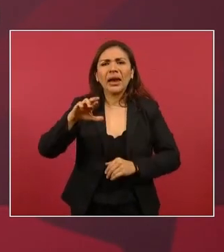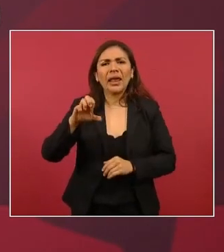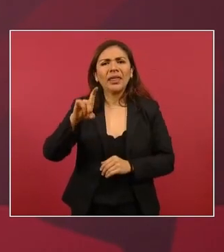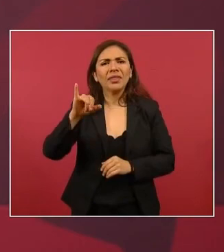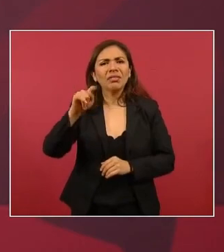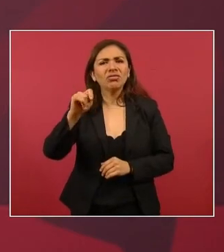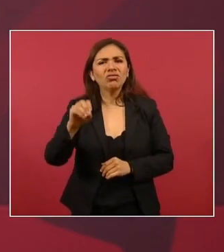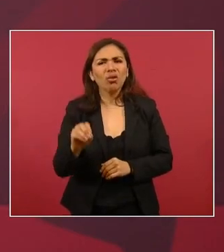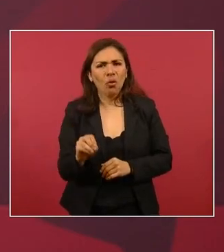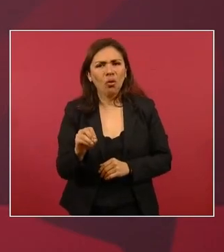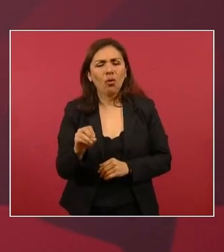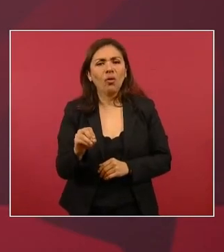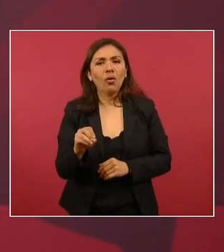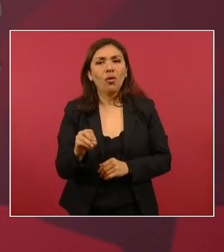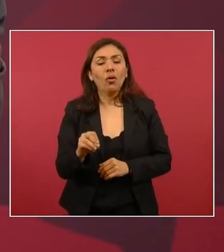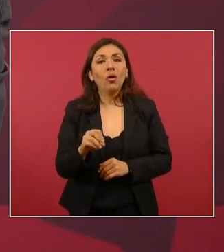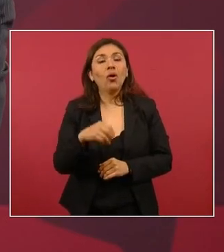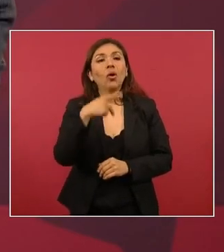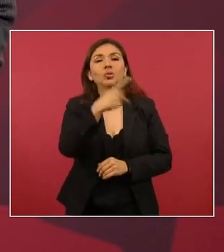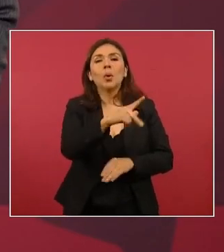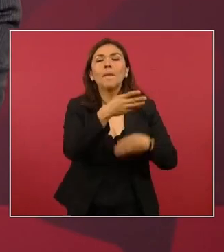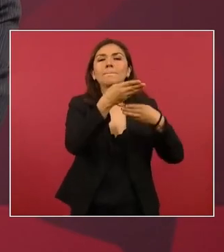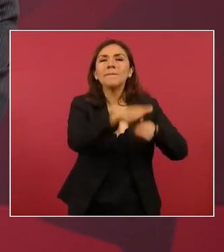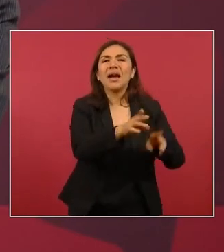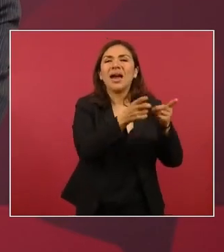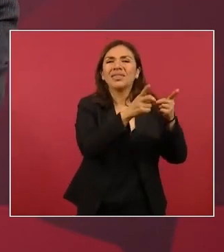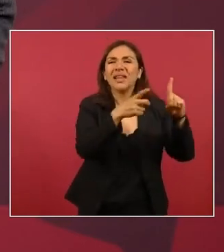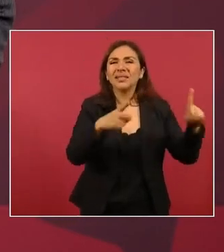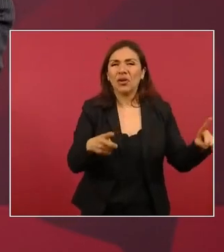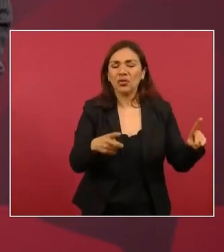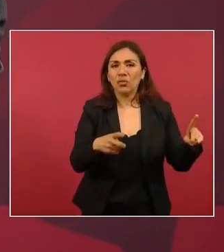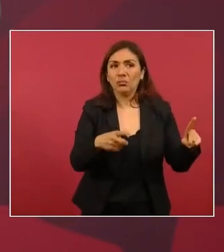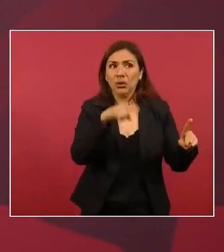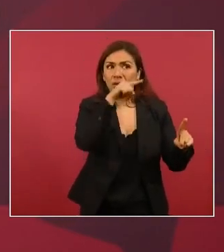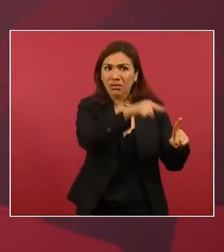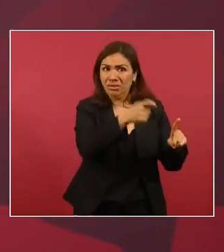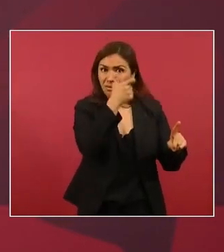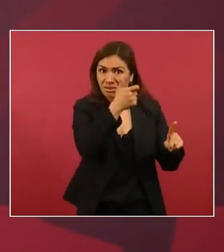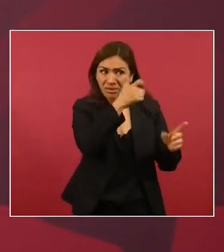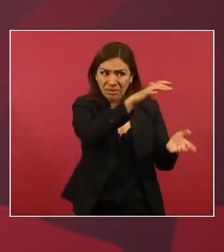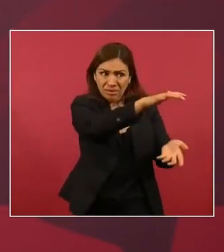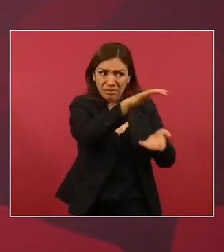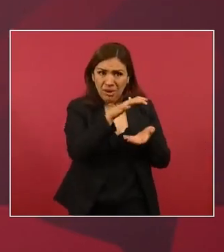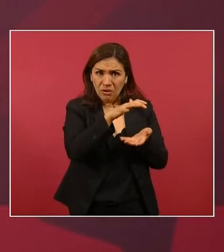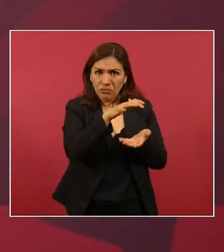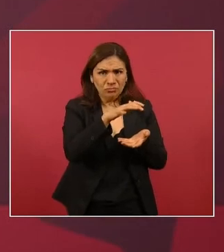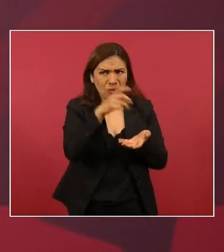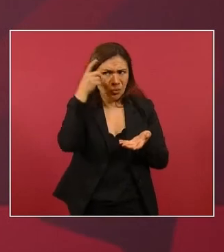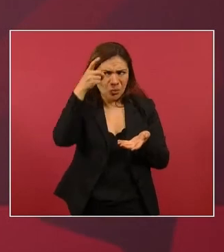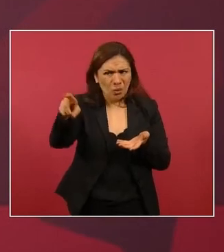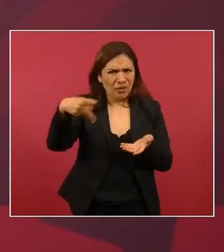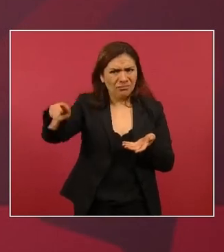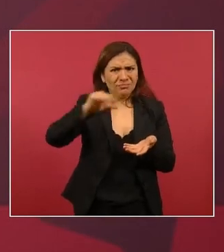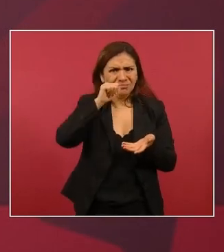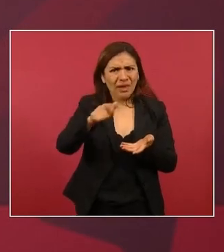de la banca de desarrollo, que es dinero público.